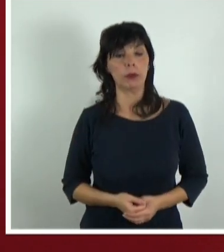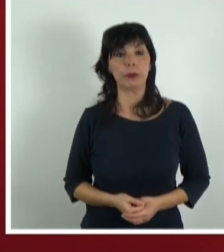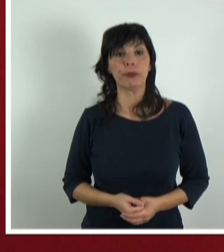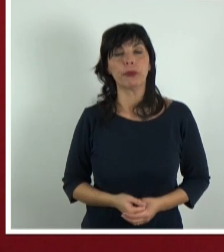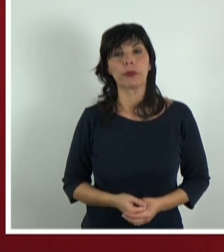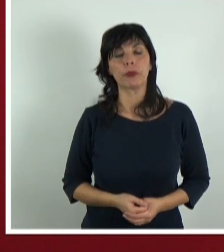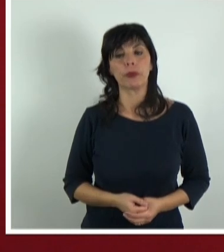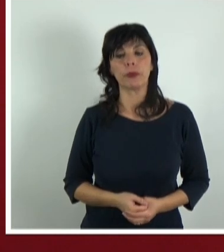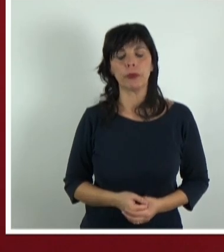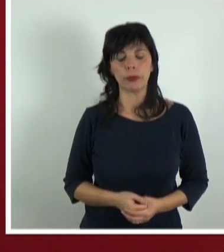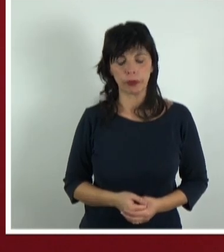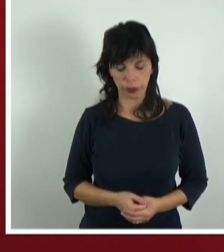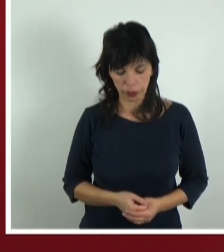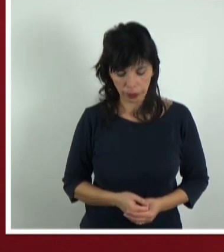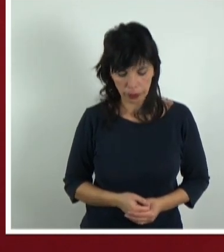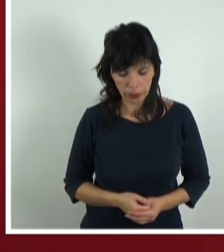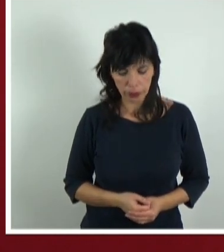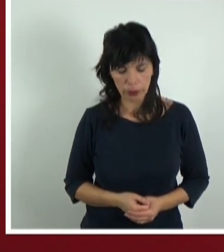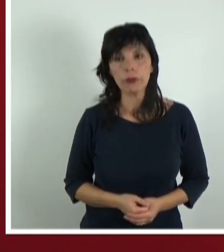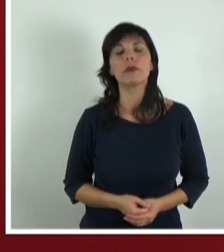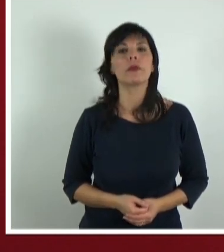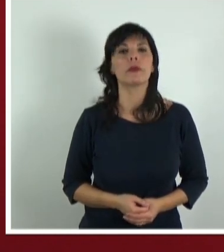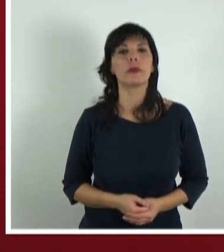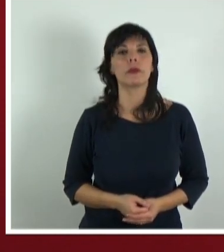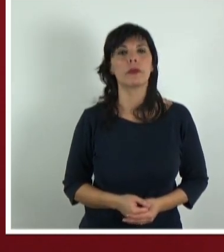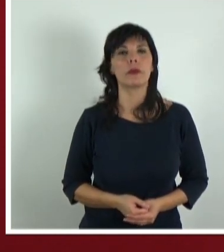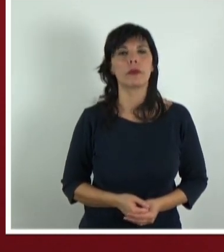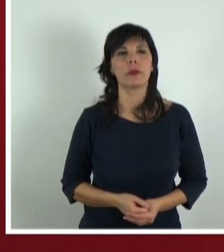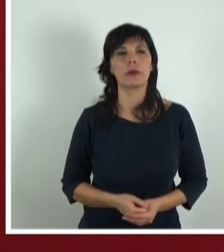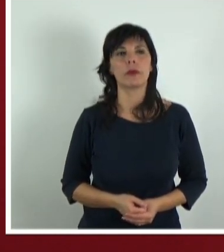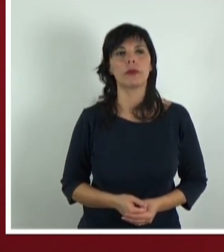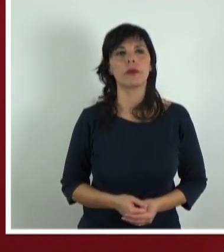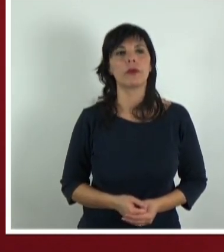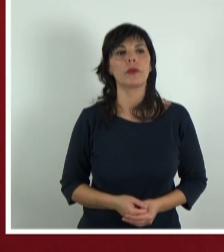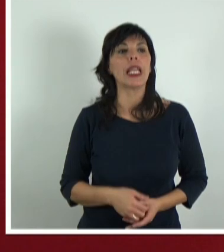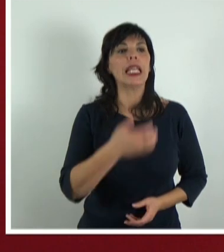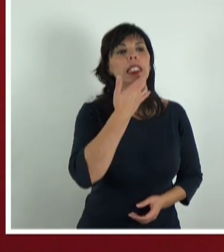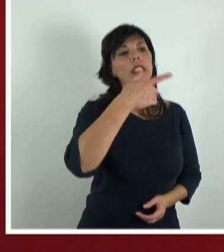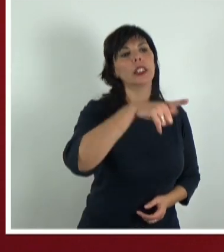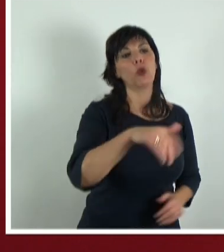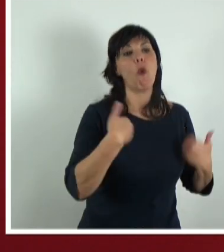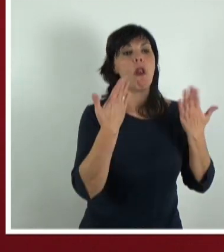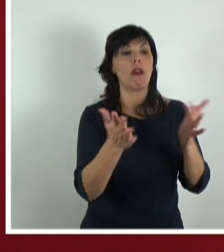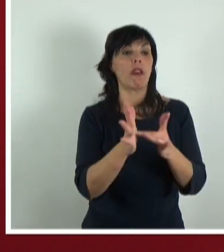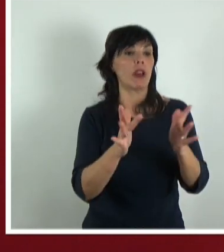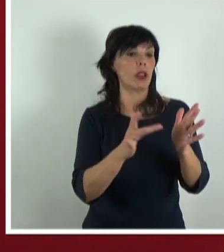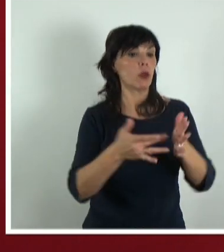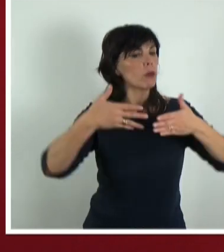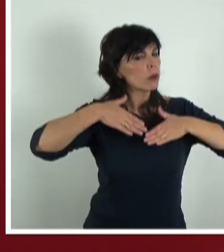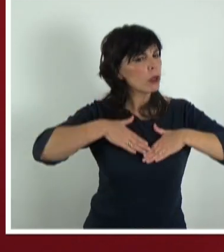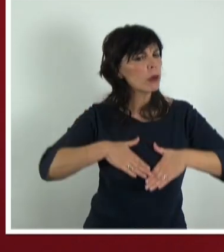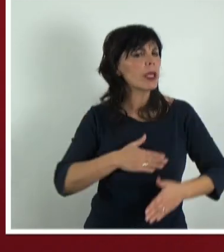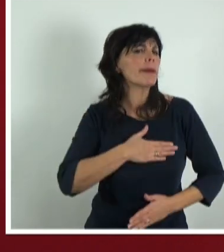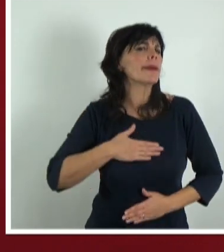Una de las condiciones para recibir la gracia de Jesucristo, y querido